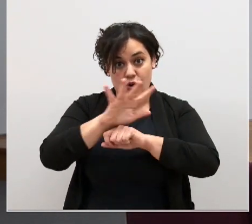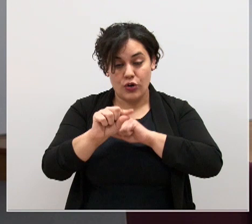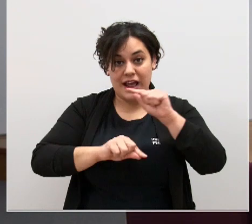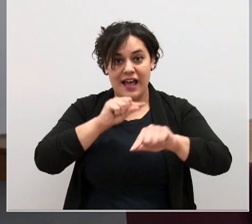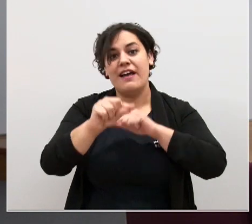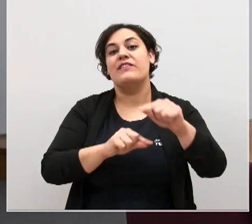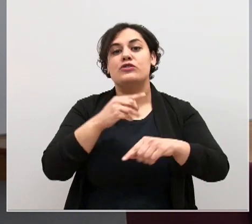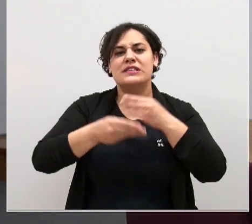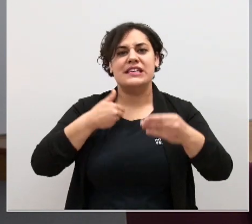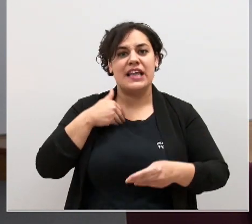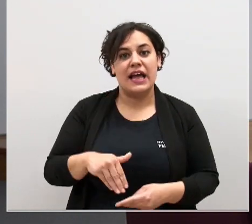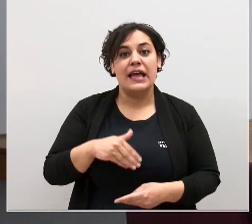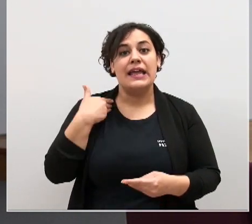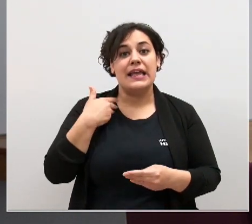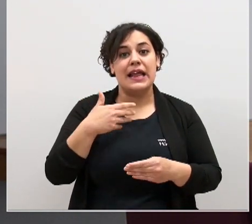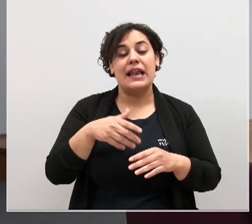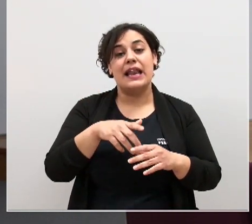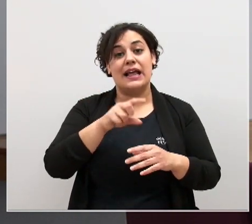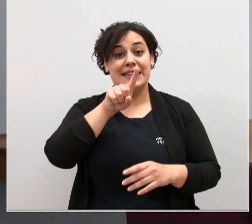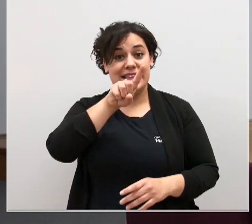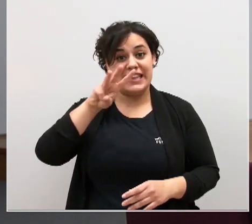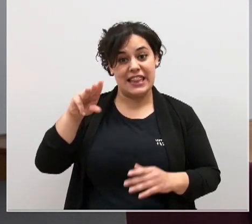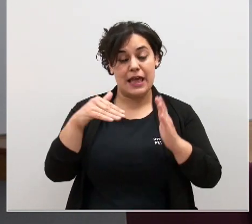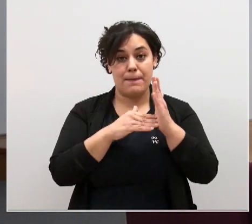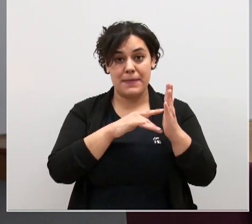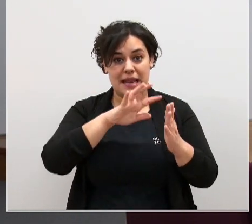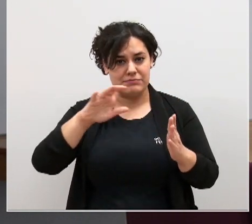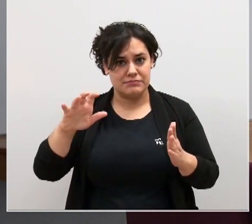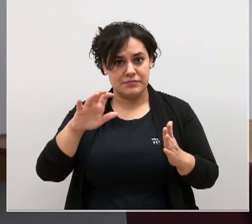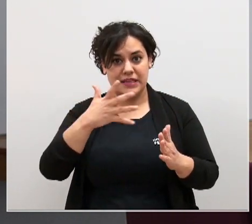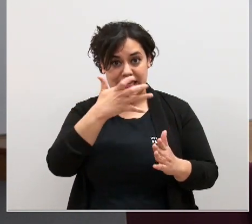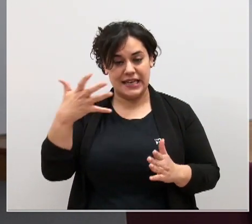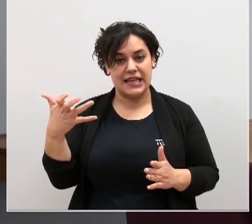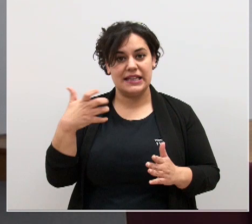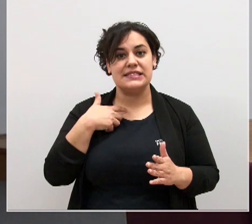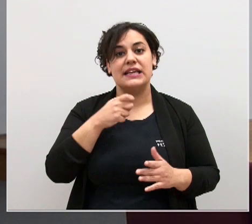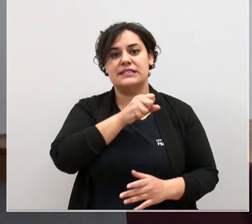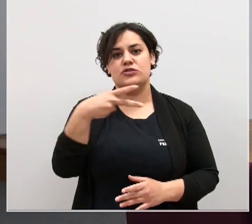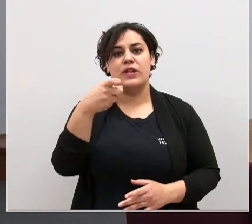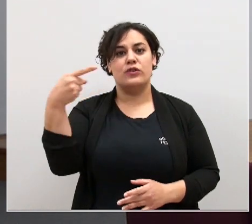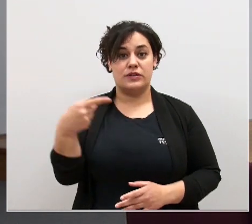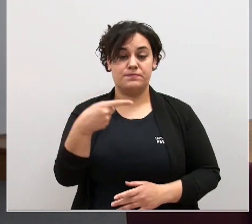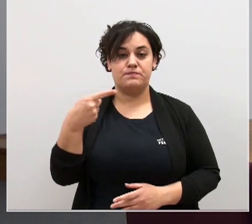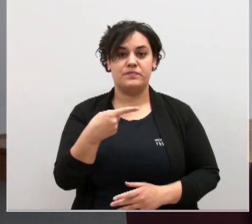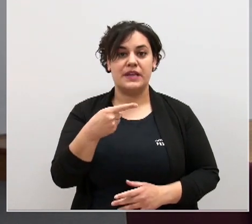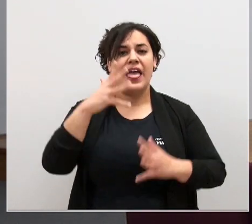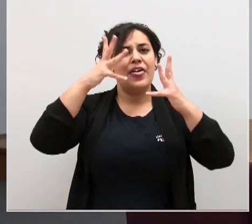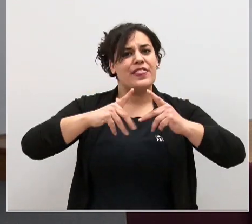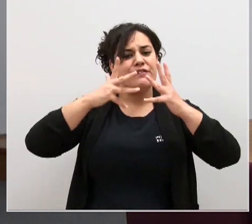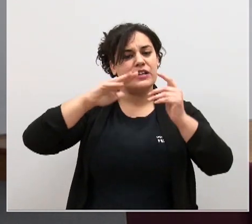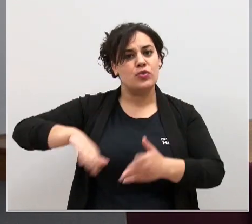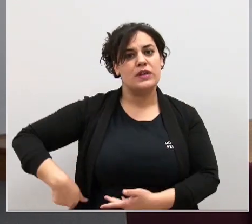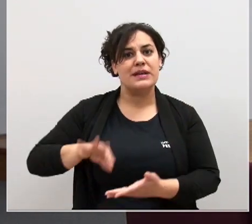13.866 han resultado negativas. Según las últimas cifras proporcionadas por el Servicio Murciano de Salud, en relación